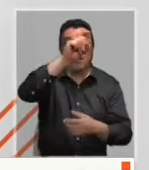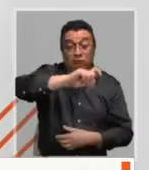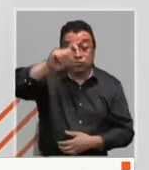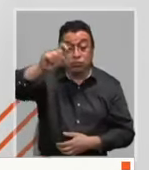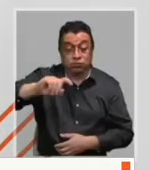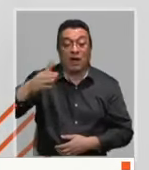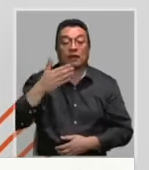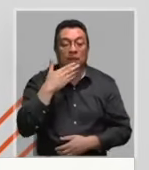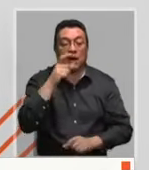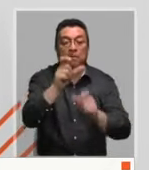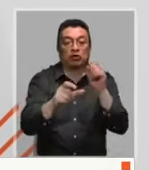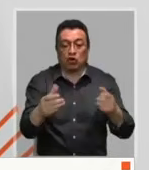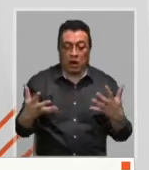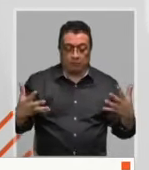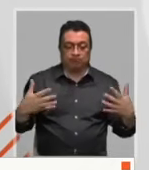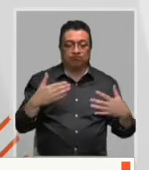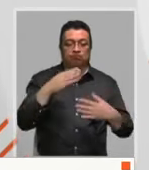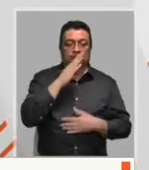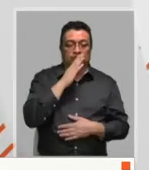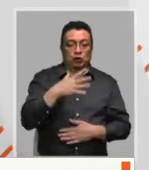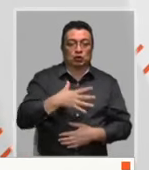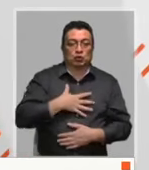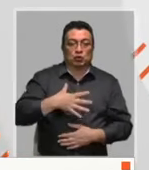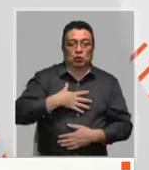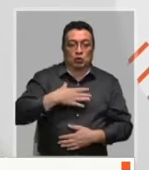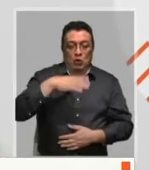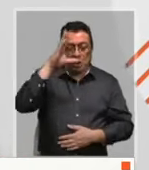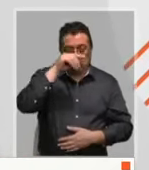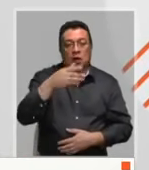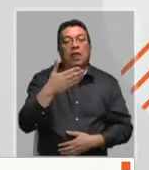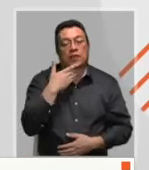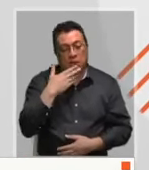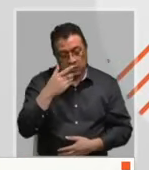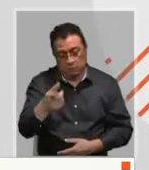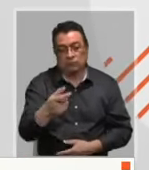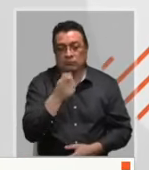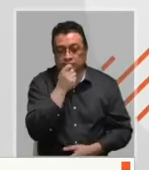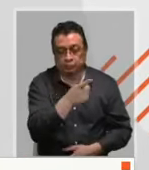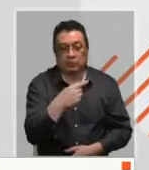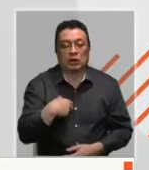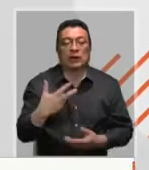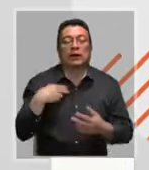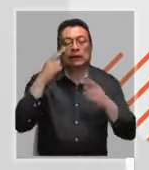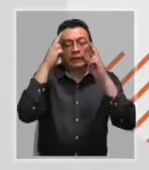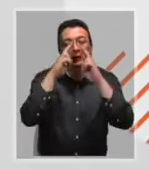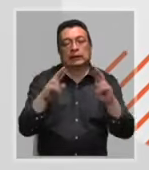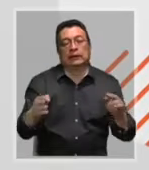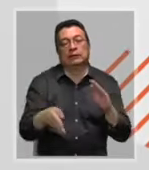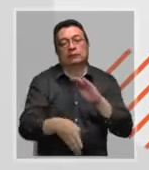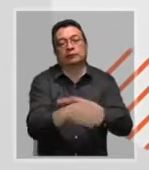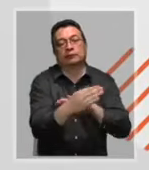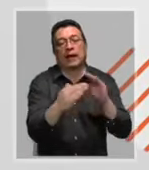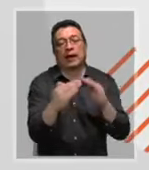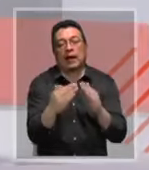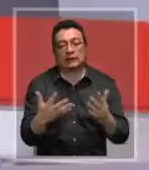retener a las personas y hacer que pasaran un susto esa noche cuando solo esperaban llegar tranquilas a sus casas.